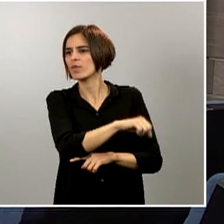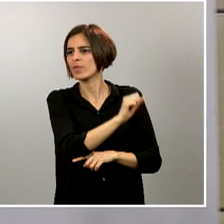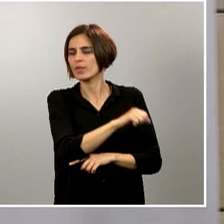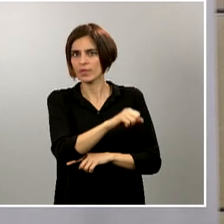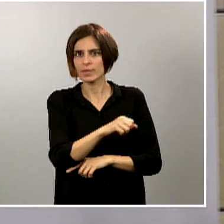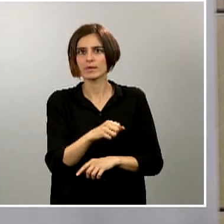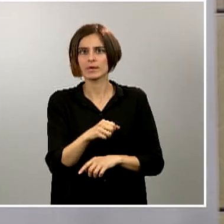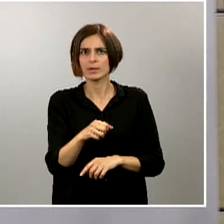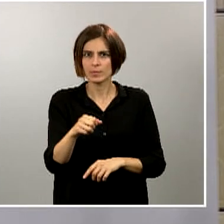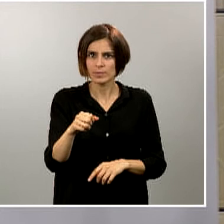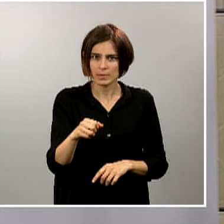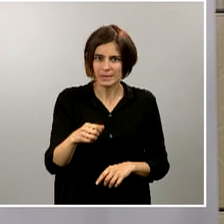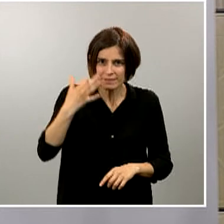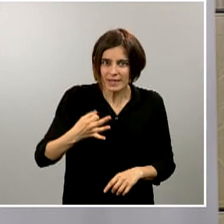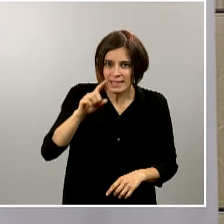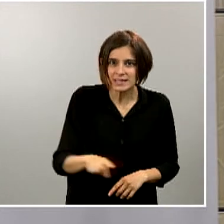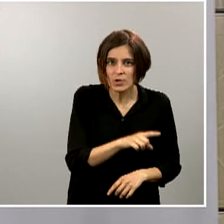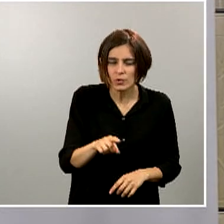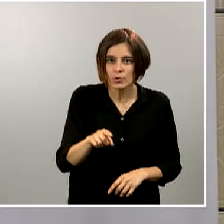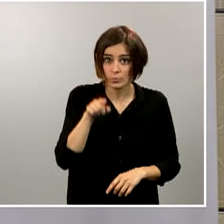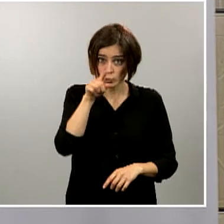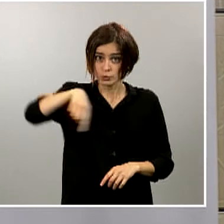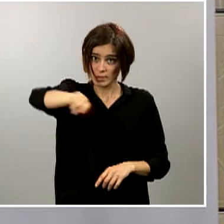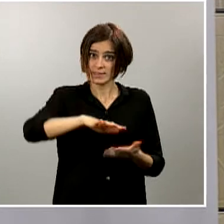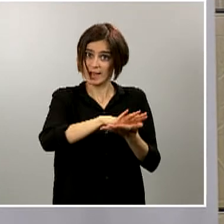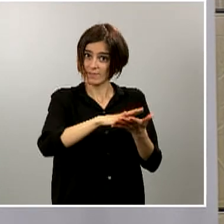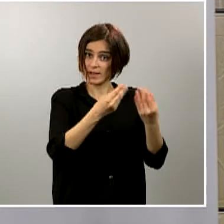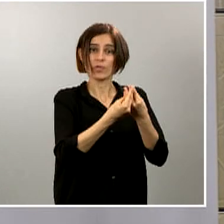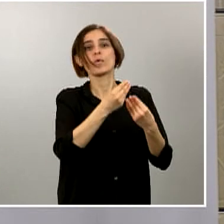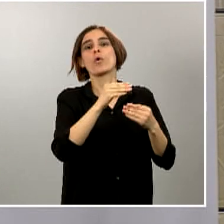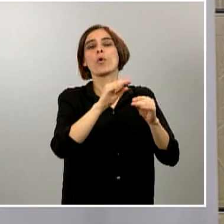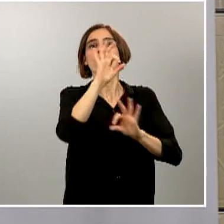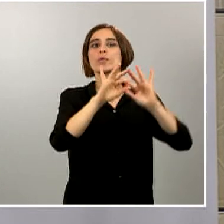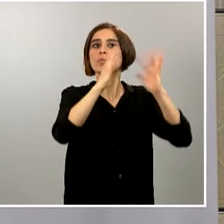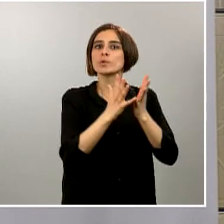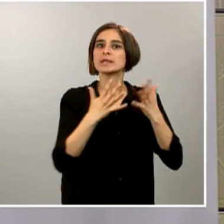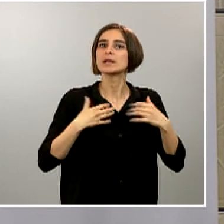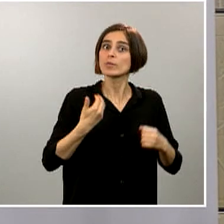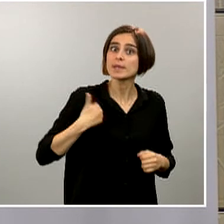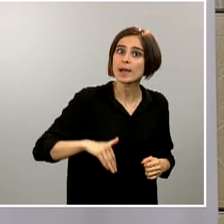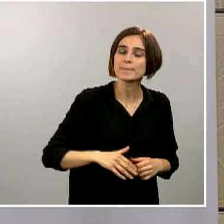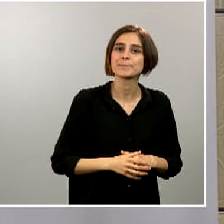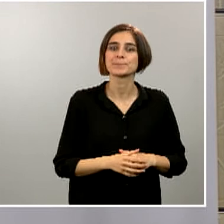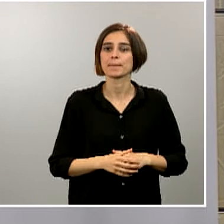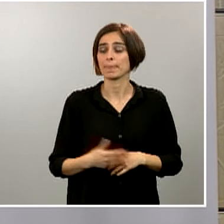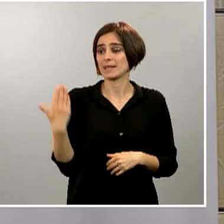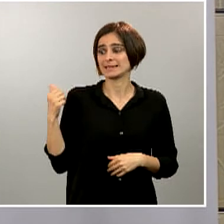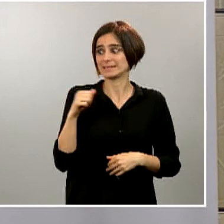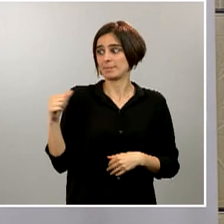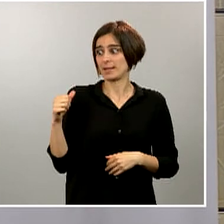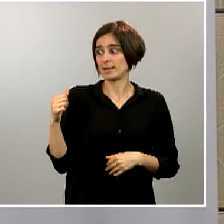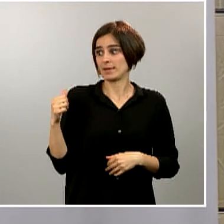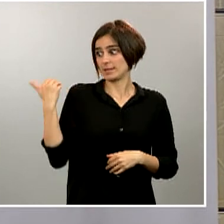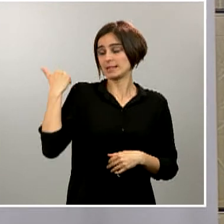toda la semana, desde el domingo pasado hasta ayer sábado, un representante especial de la Organización Mundial de la Salud ha